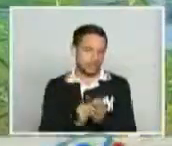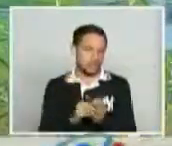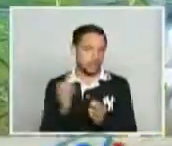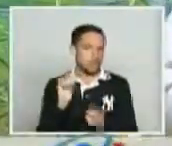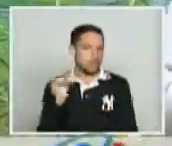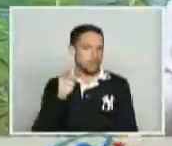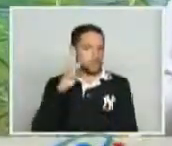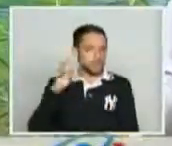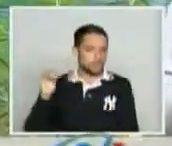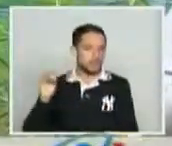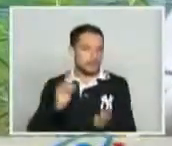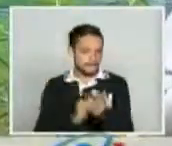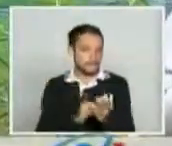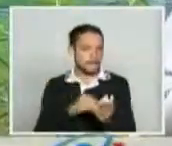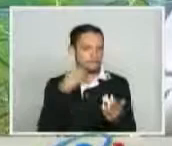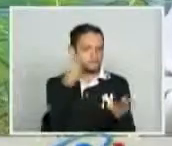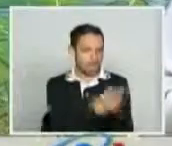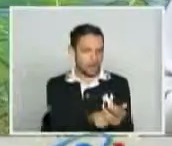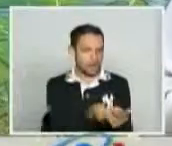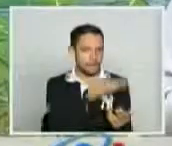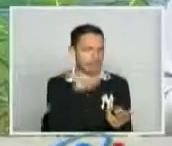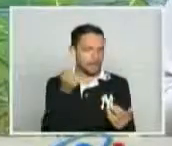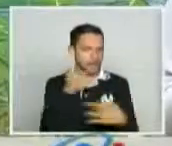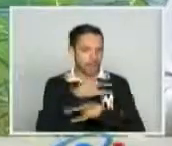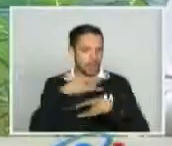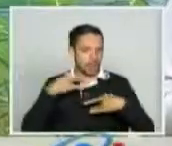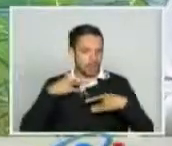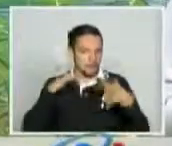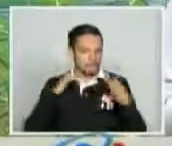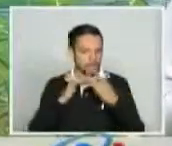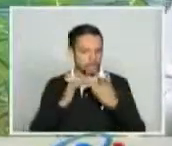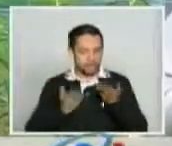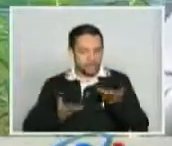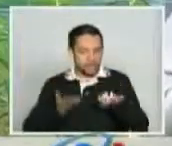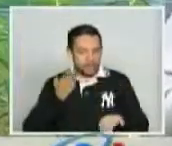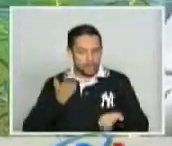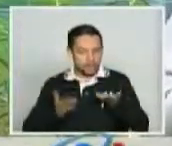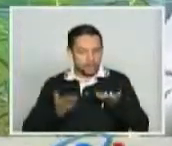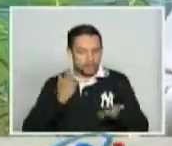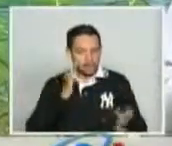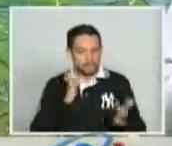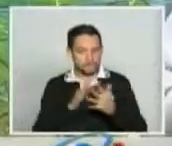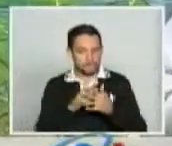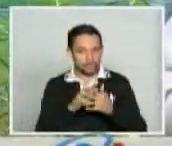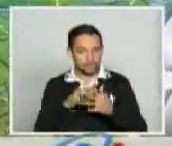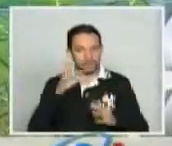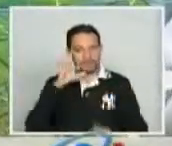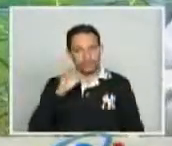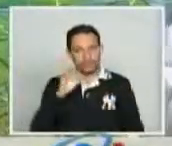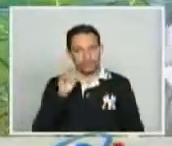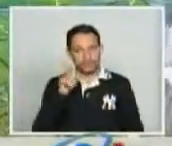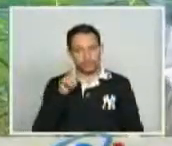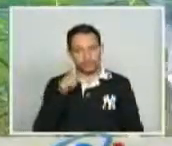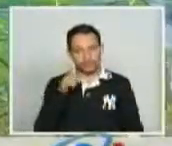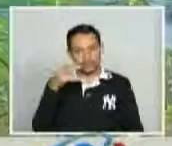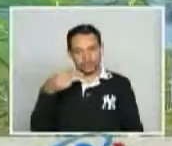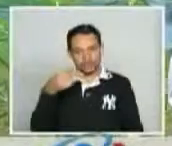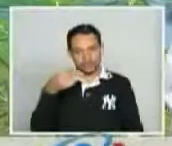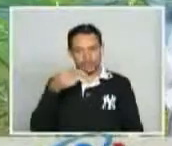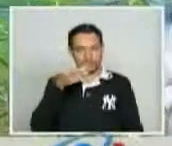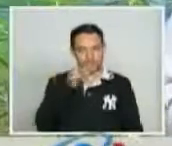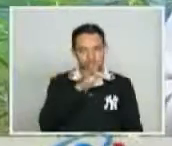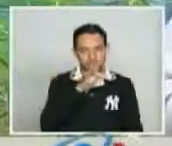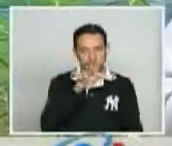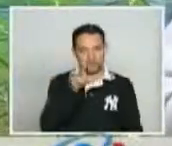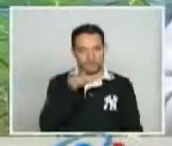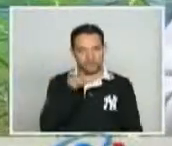y con eso van a tener por lo menos un poco de tranquilidad, que se llama TSH. Si le sale alterada la TSH, se puede hacer